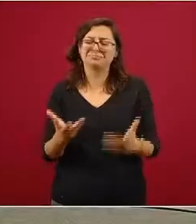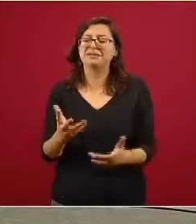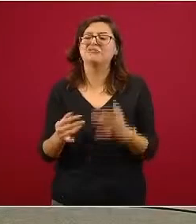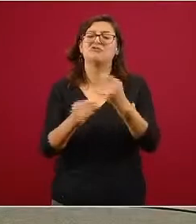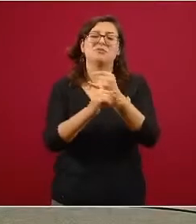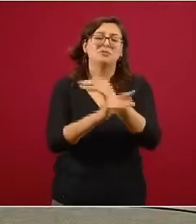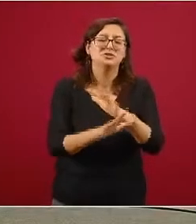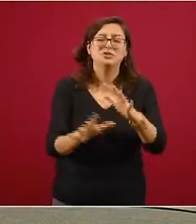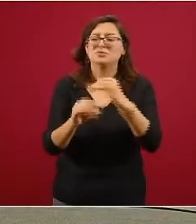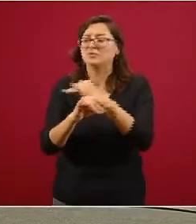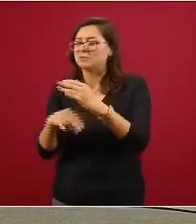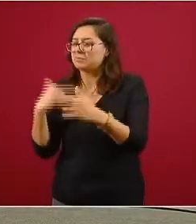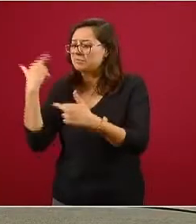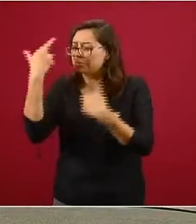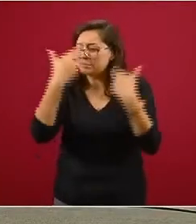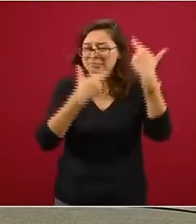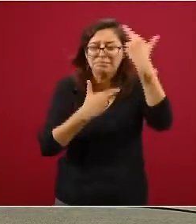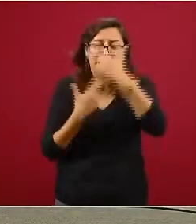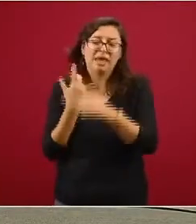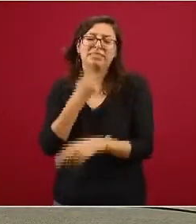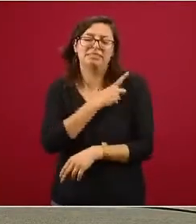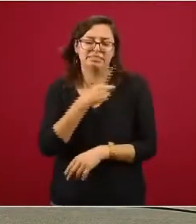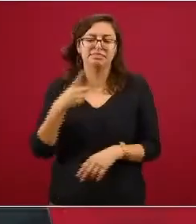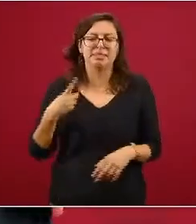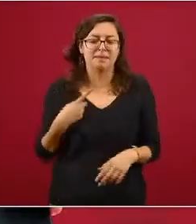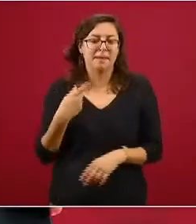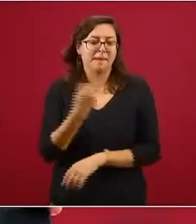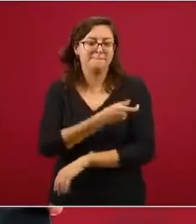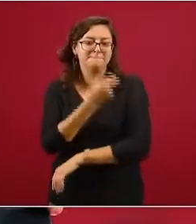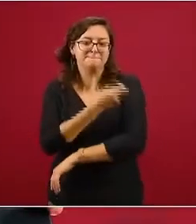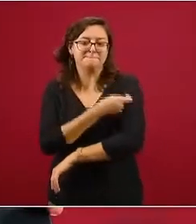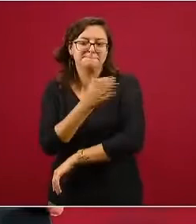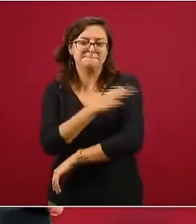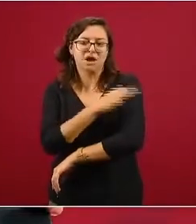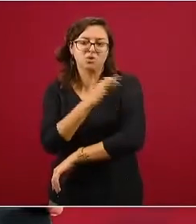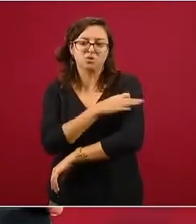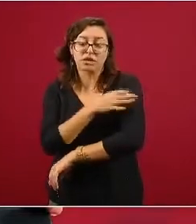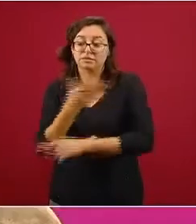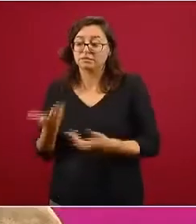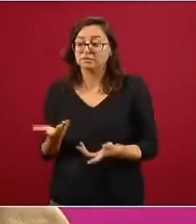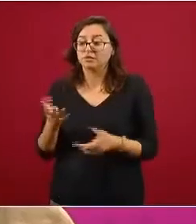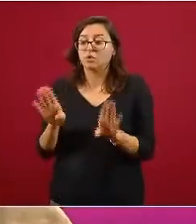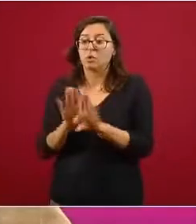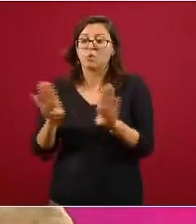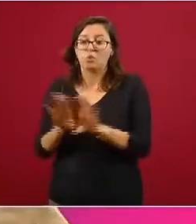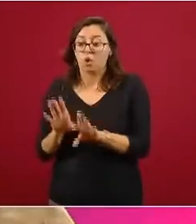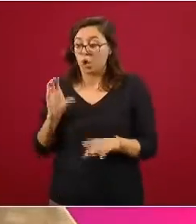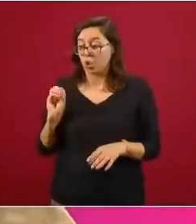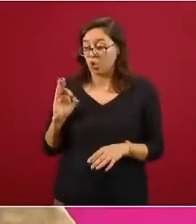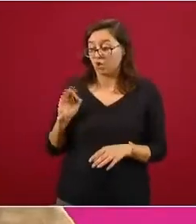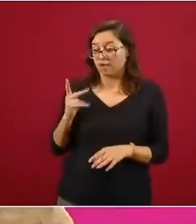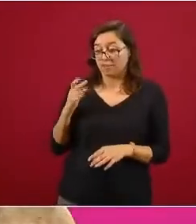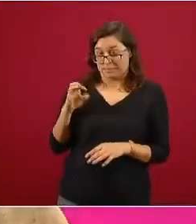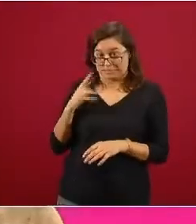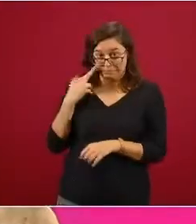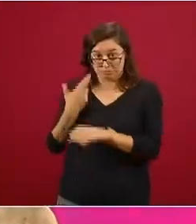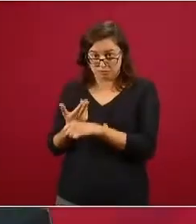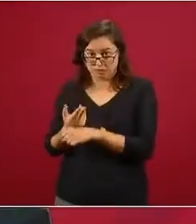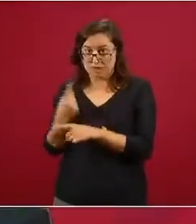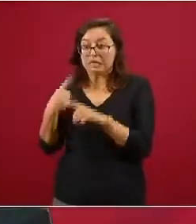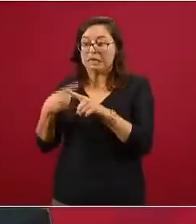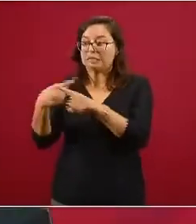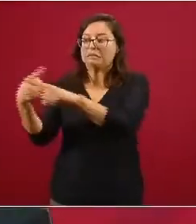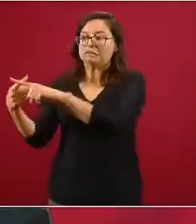para definir los esquemas de vacunación. Definir el esquema de vacunación no le toca a COFEPRIS, pero el punto de partida